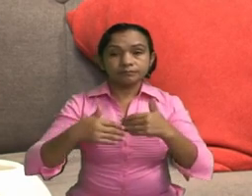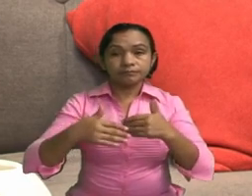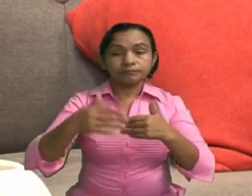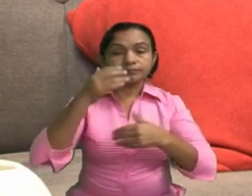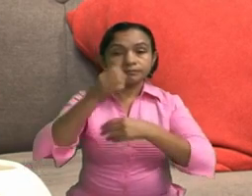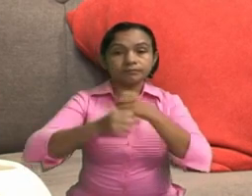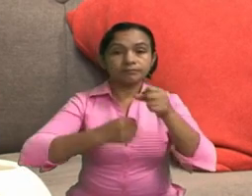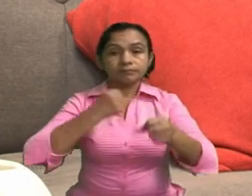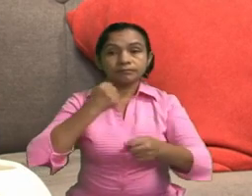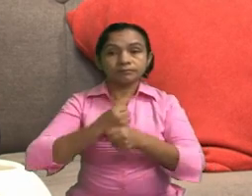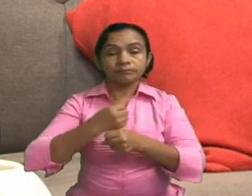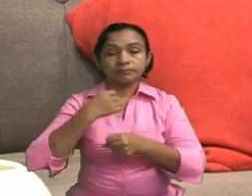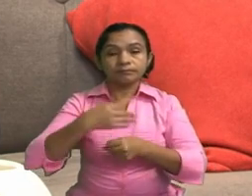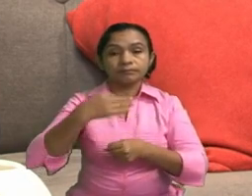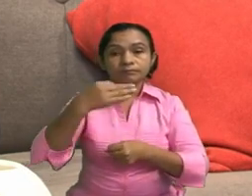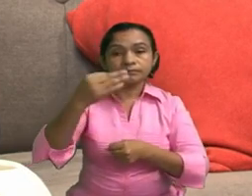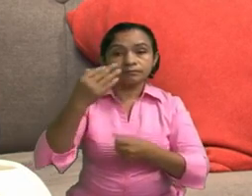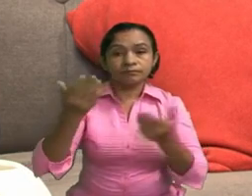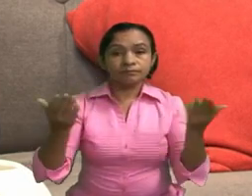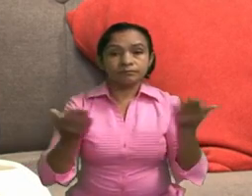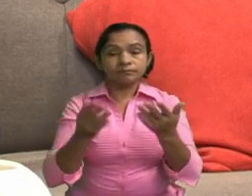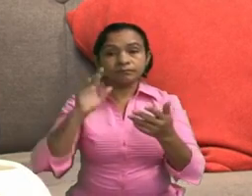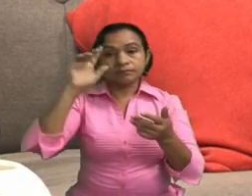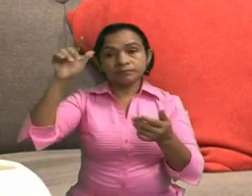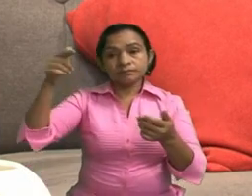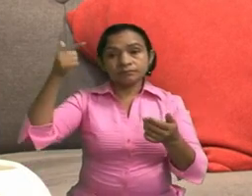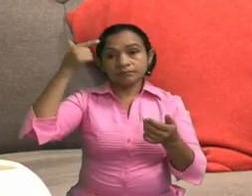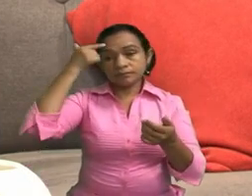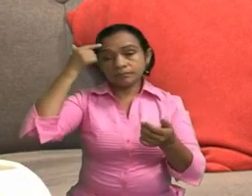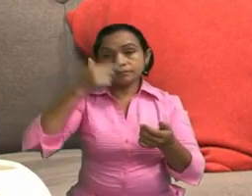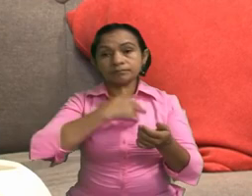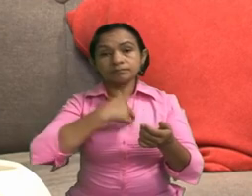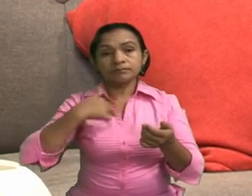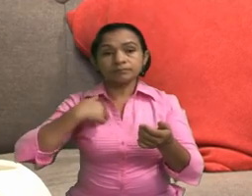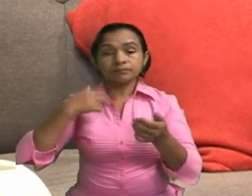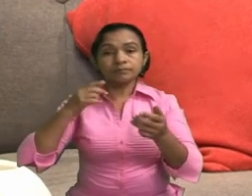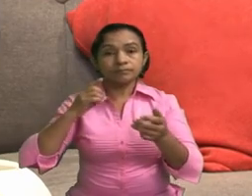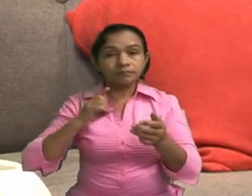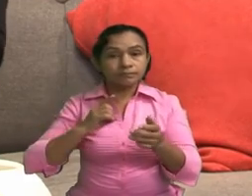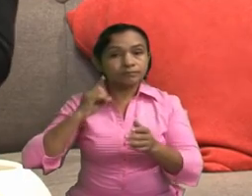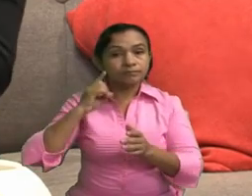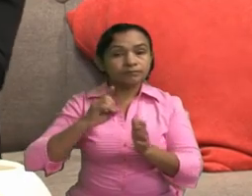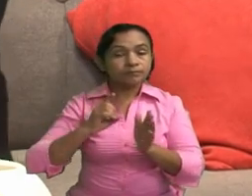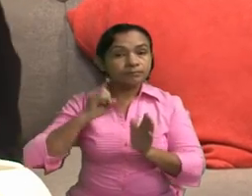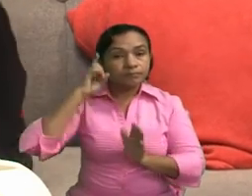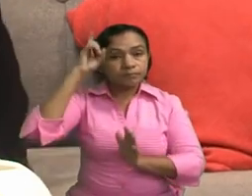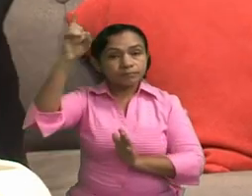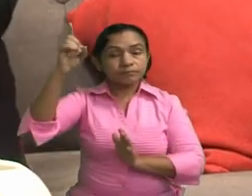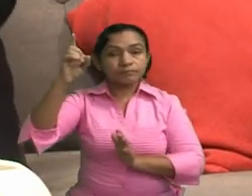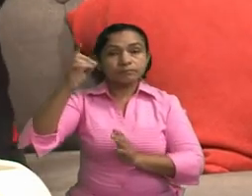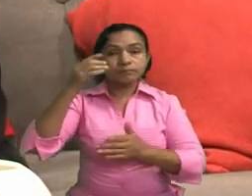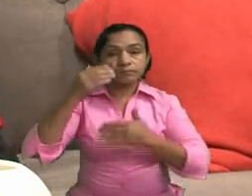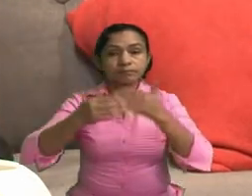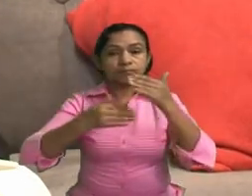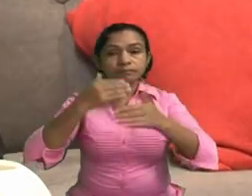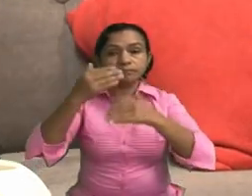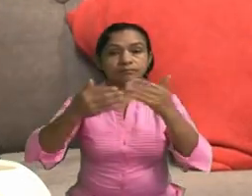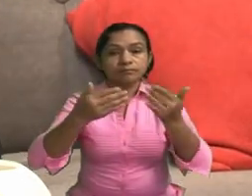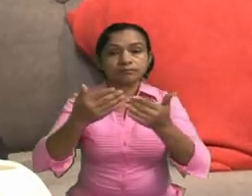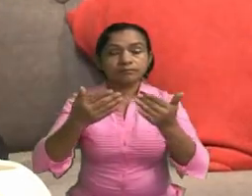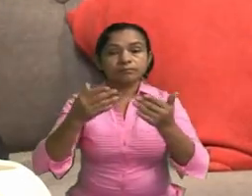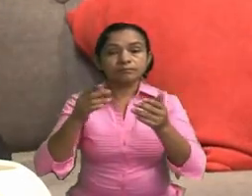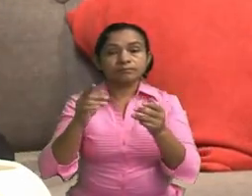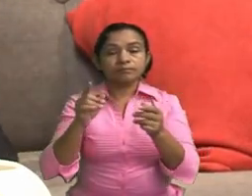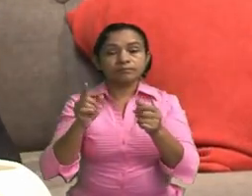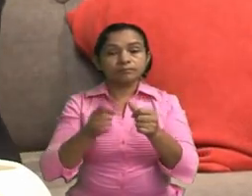años que venideros, verdad? El gobierno ha venido desarrollando varios procesos. Un